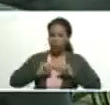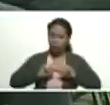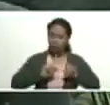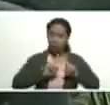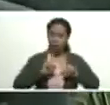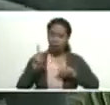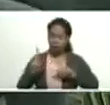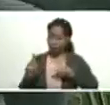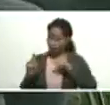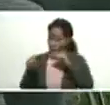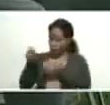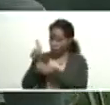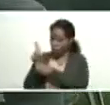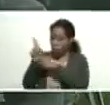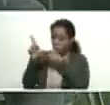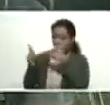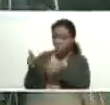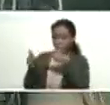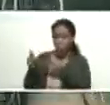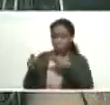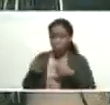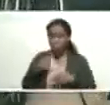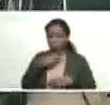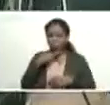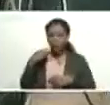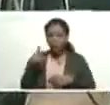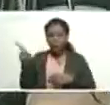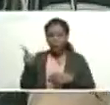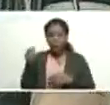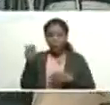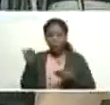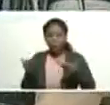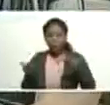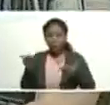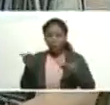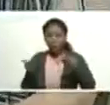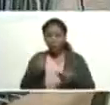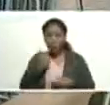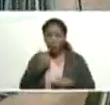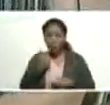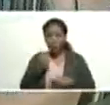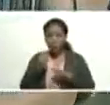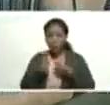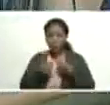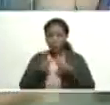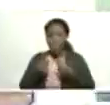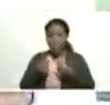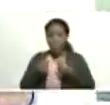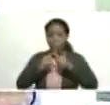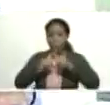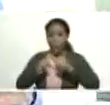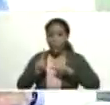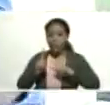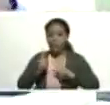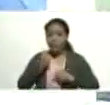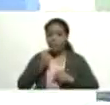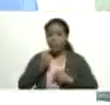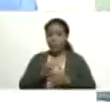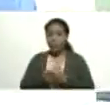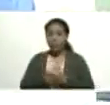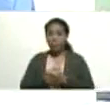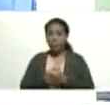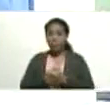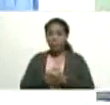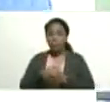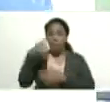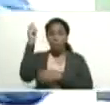persiste en el paladar con cierto nivel de acidez, de cítrico, lo que llaman una acidez málica,